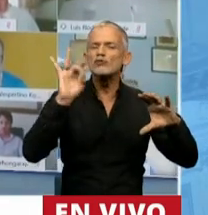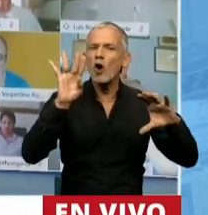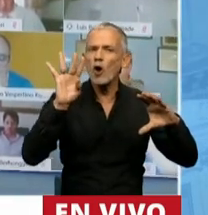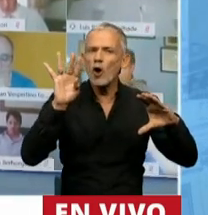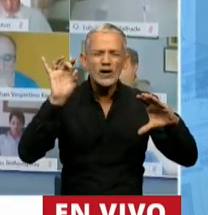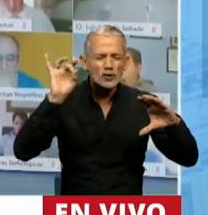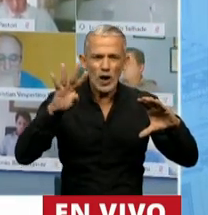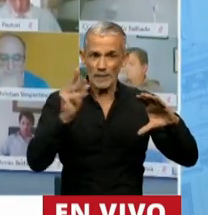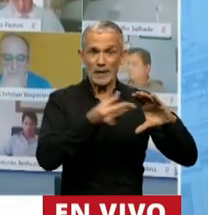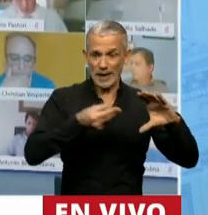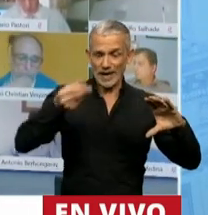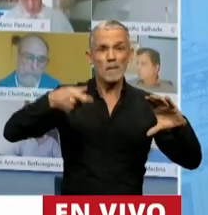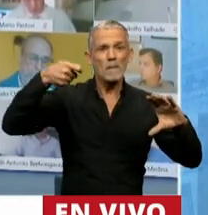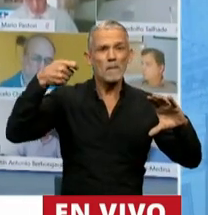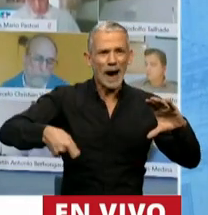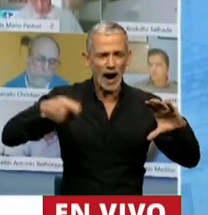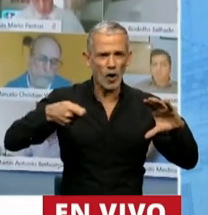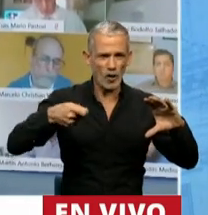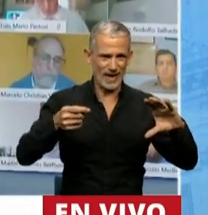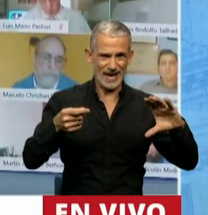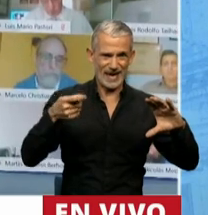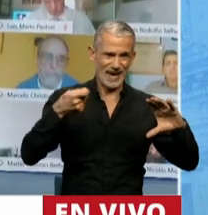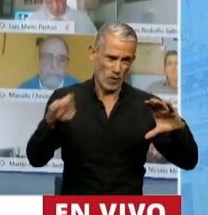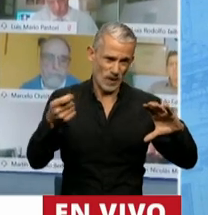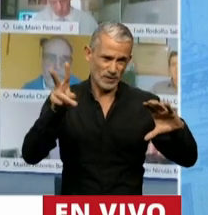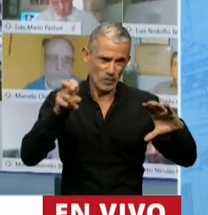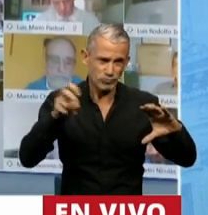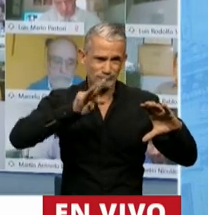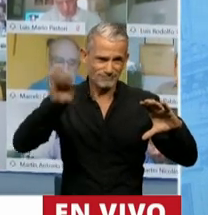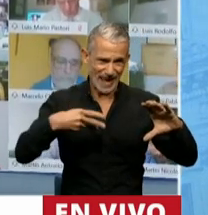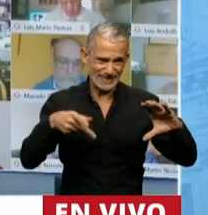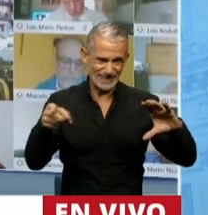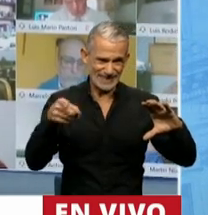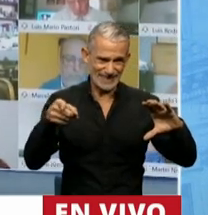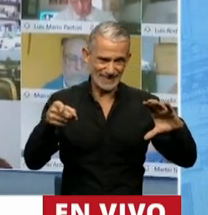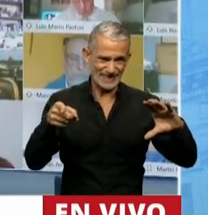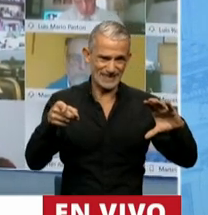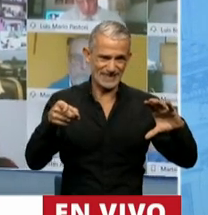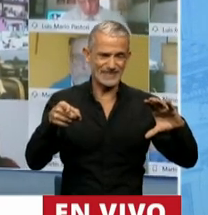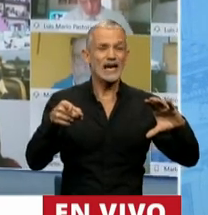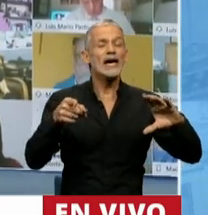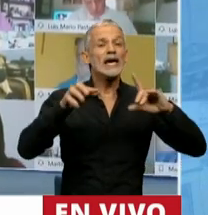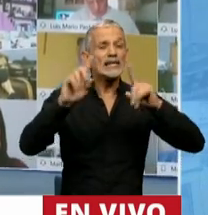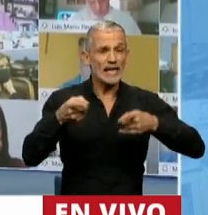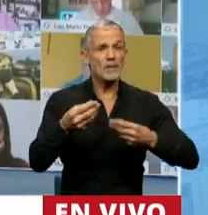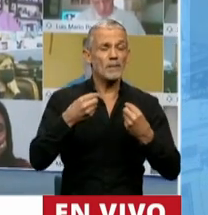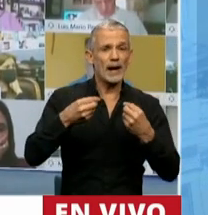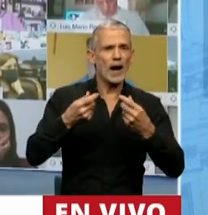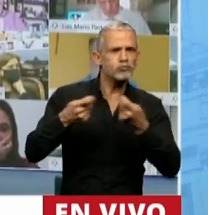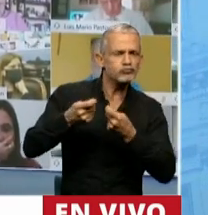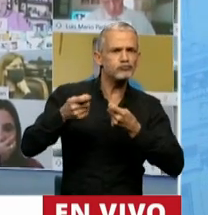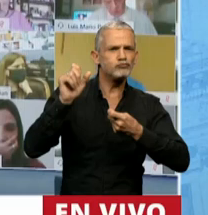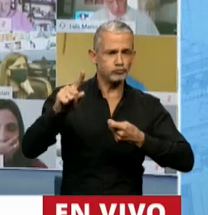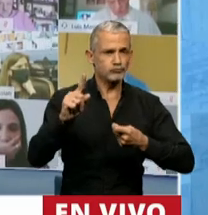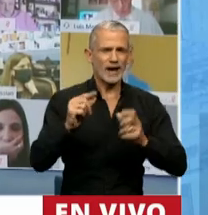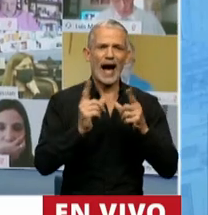únicamente para pago de los beneficios del Sistema Integrado Previsional Argentino y para las operaciones